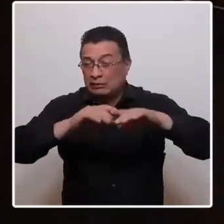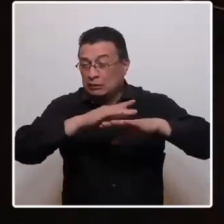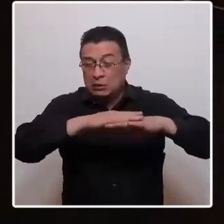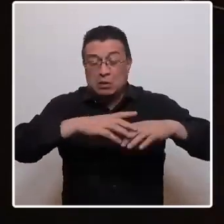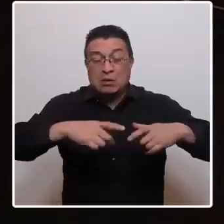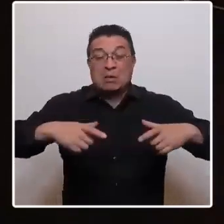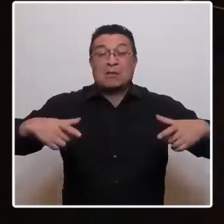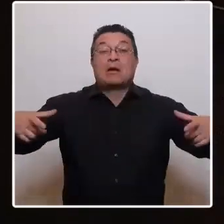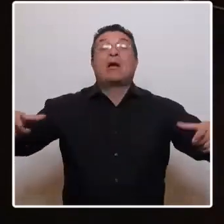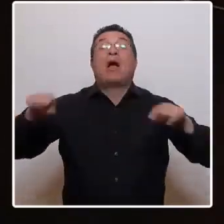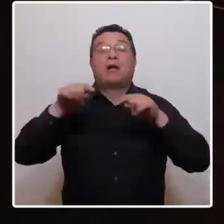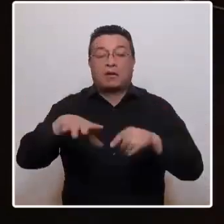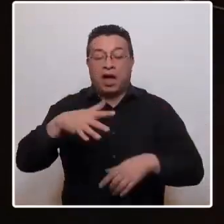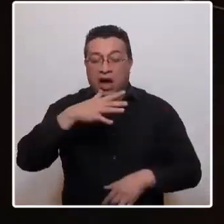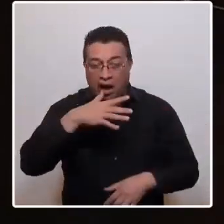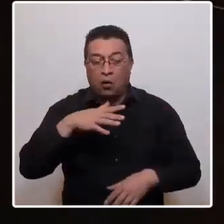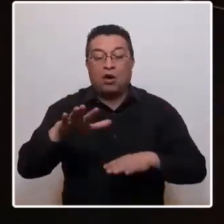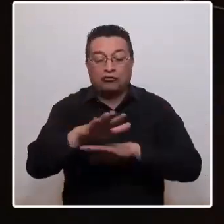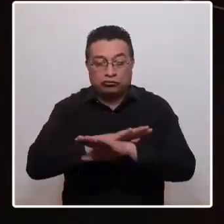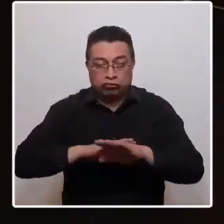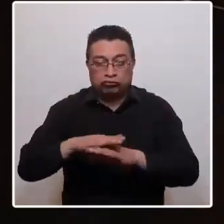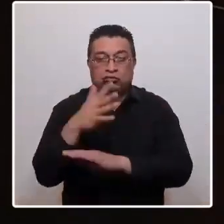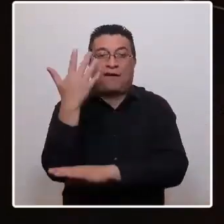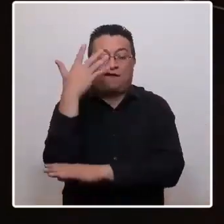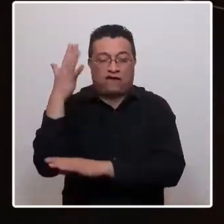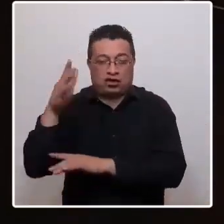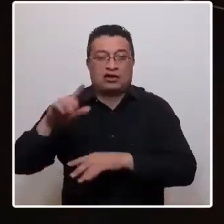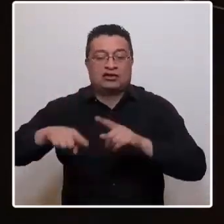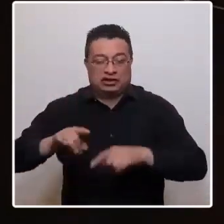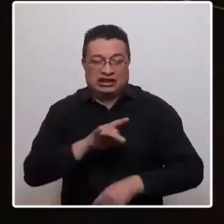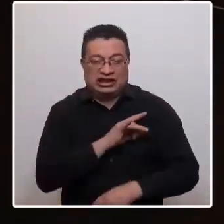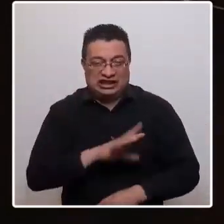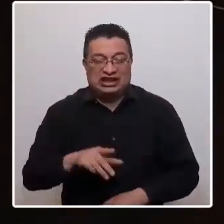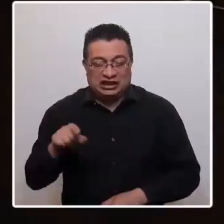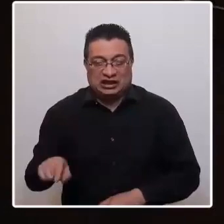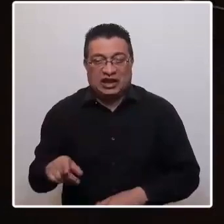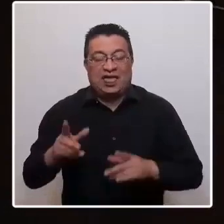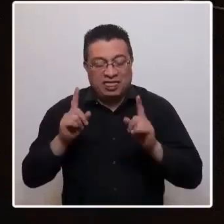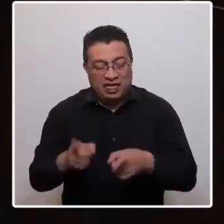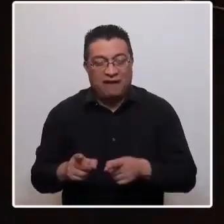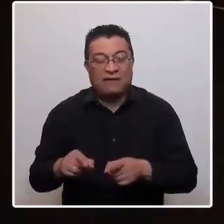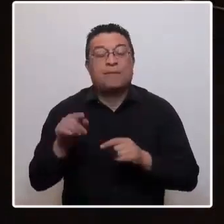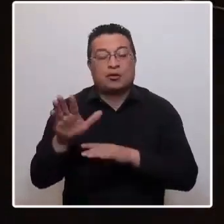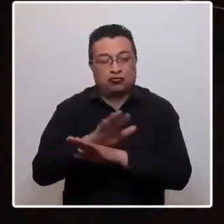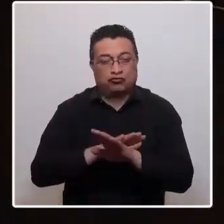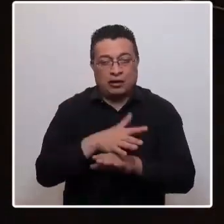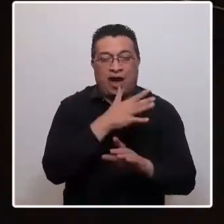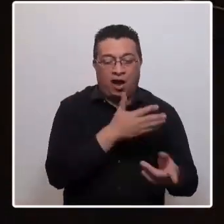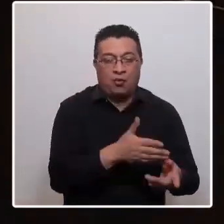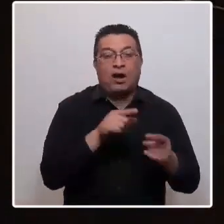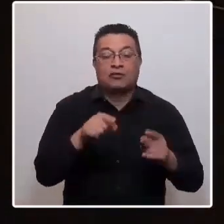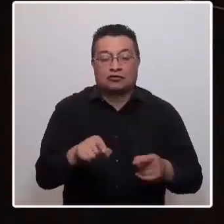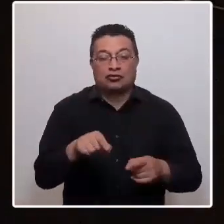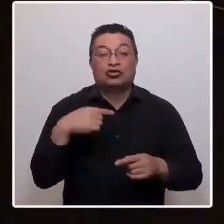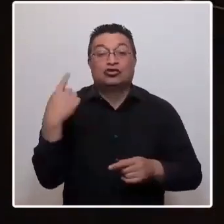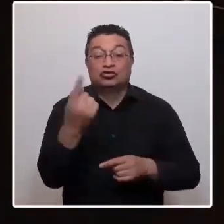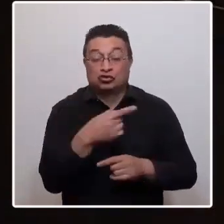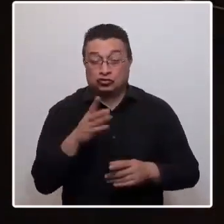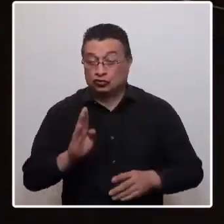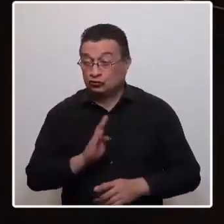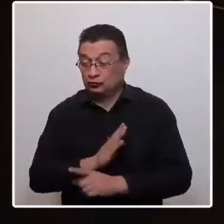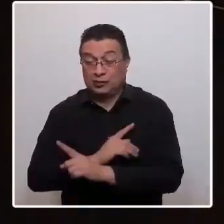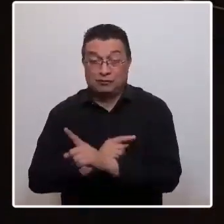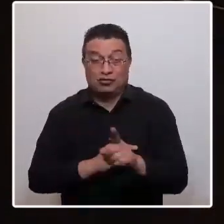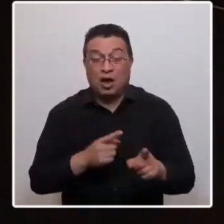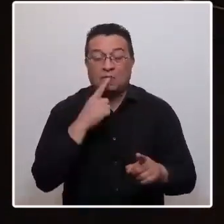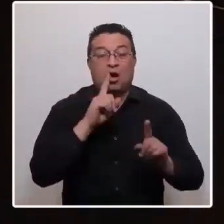Entiéndalo, el agua se recupera protegiendo el bosque nativo. Hoy, los bloques del poder en Chile, el gran empresariado y sus constituyentes argumentarán